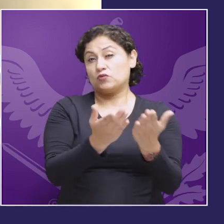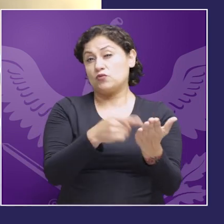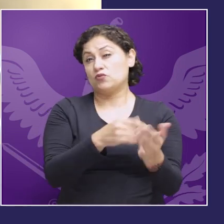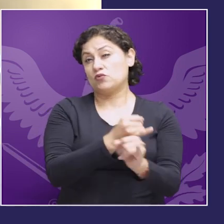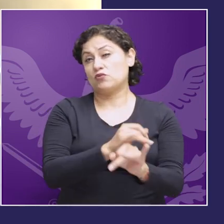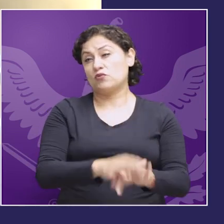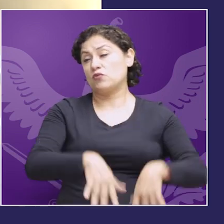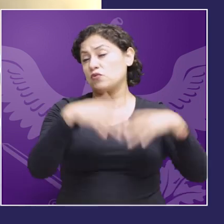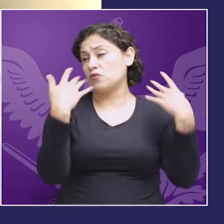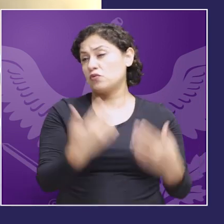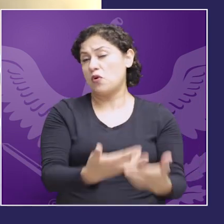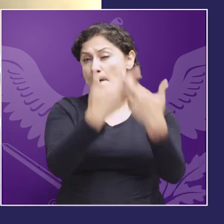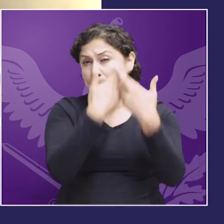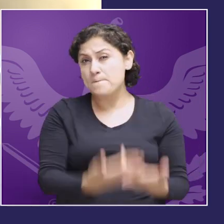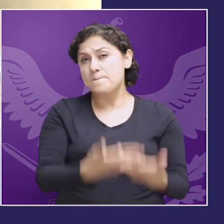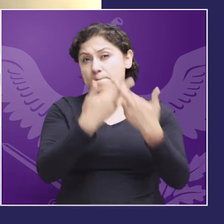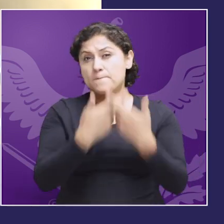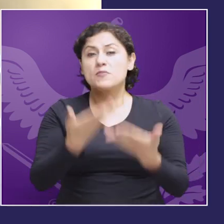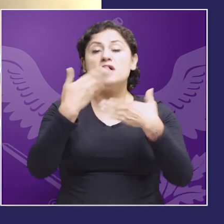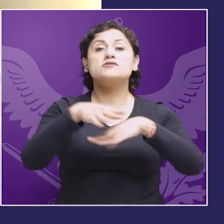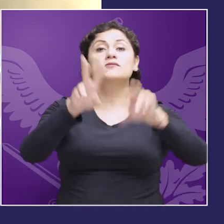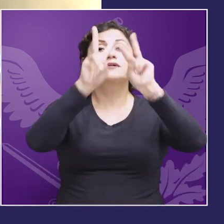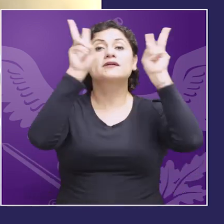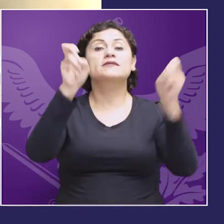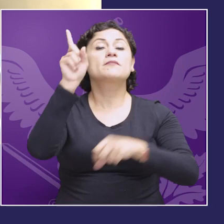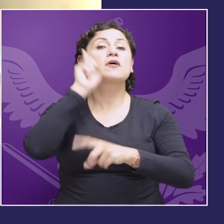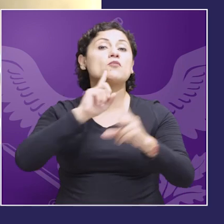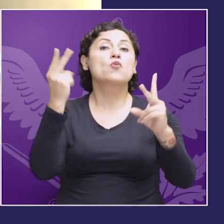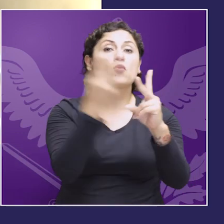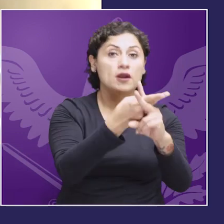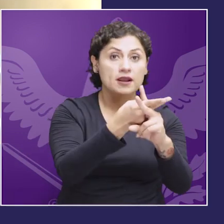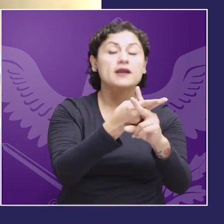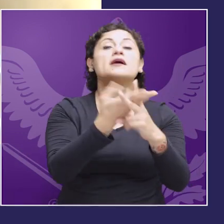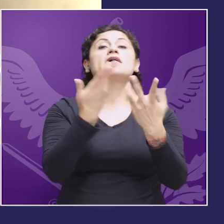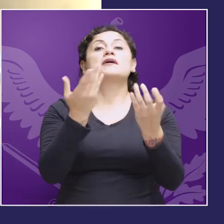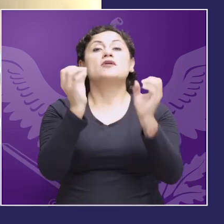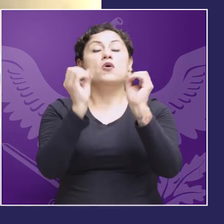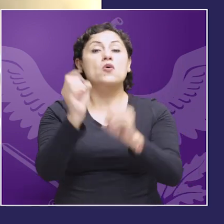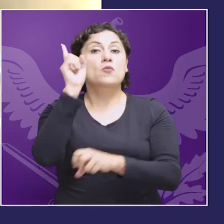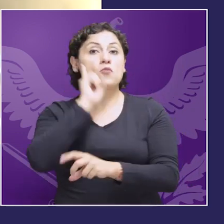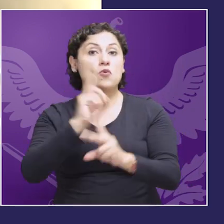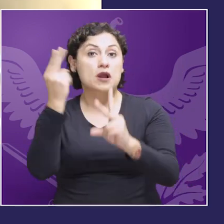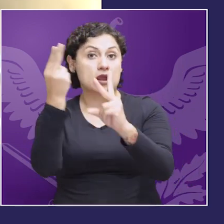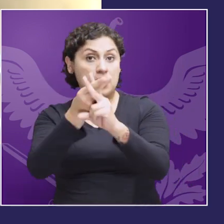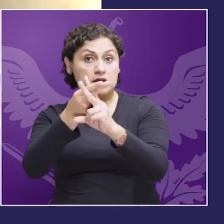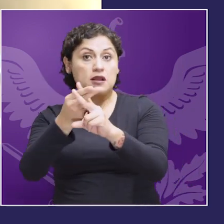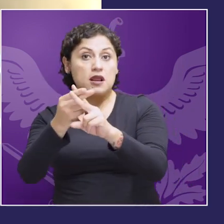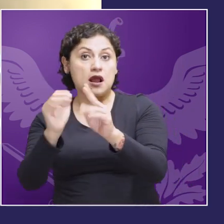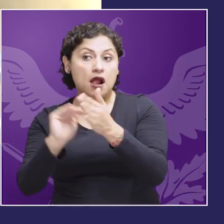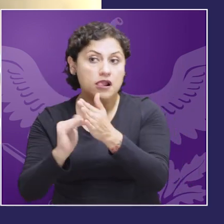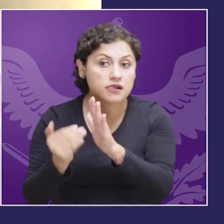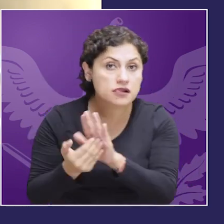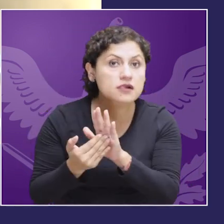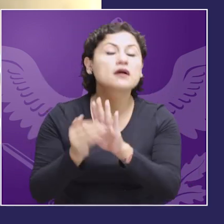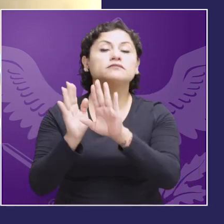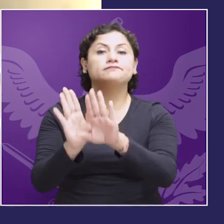pasando. Y aquí hay mucha información, muchísima información relevante sobre los temas de femicidio y de tentativa